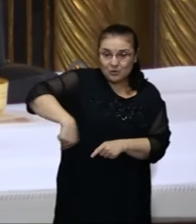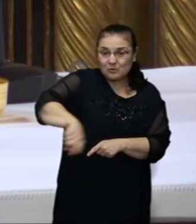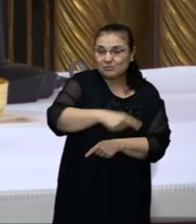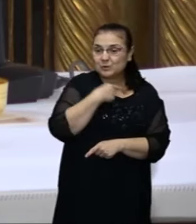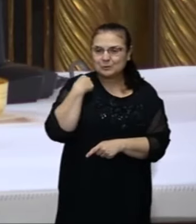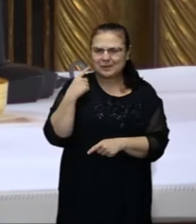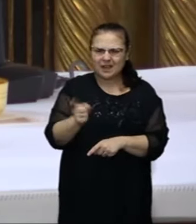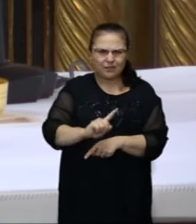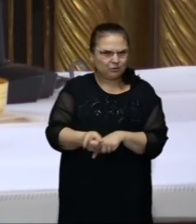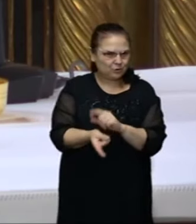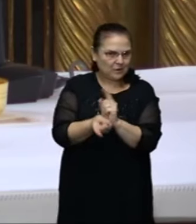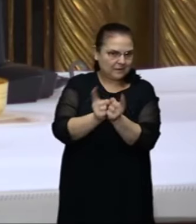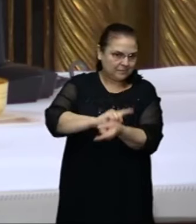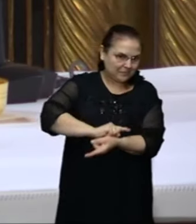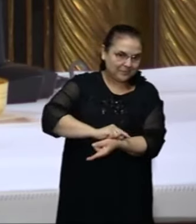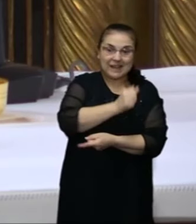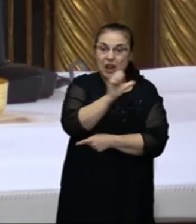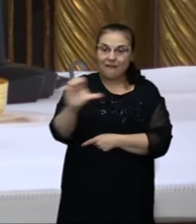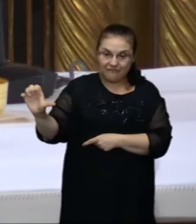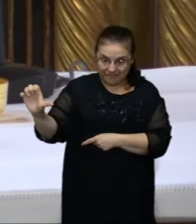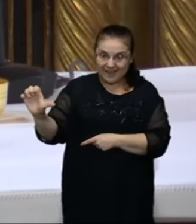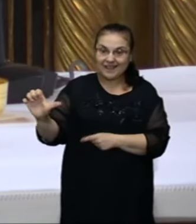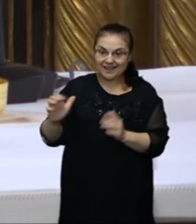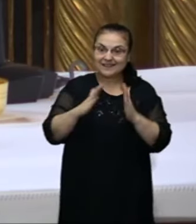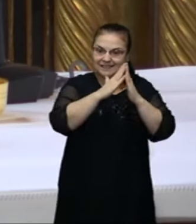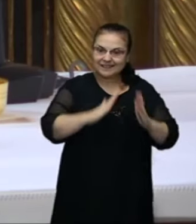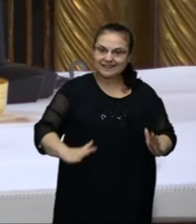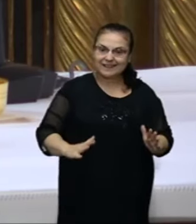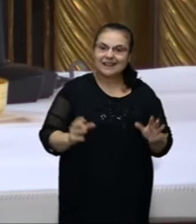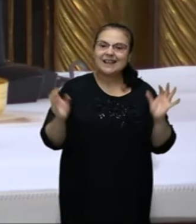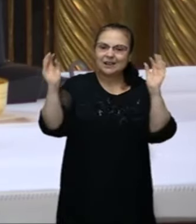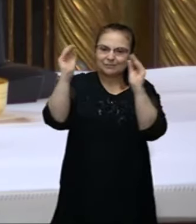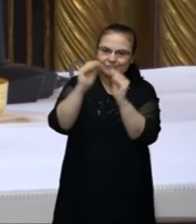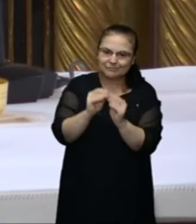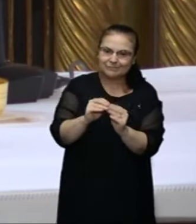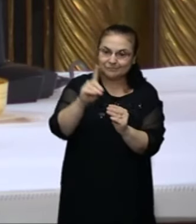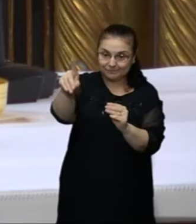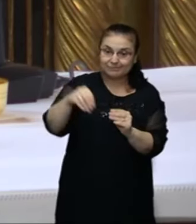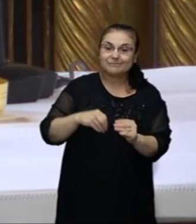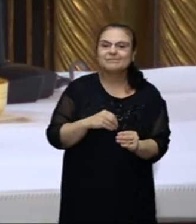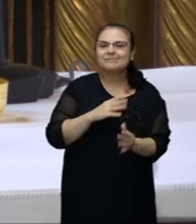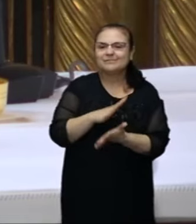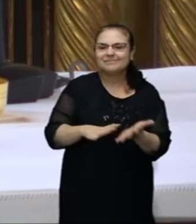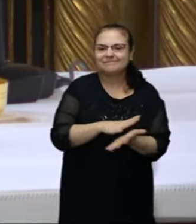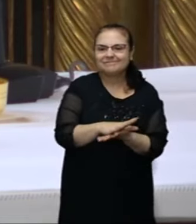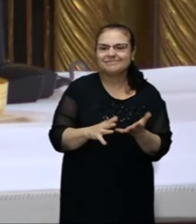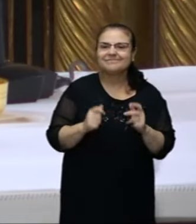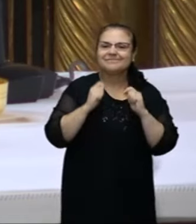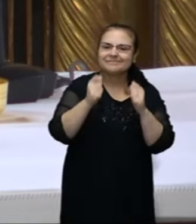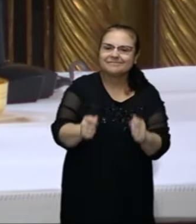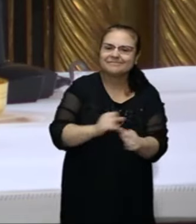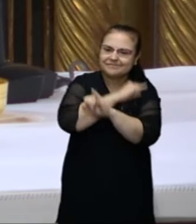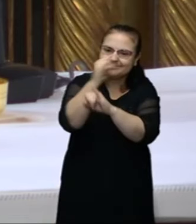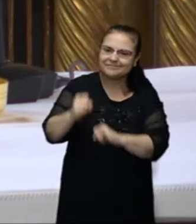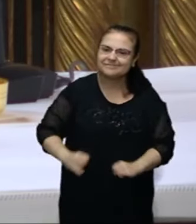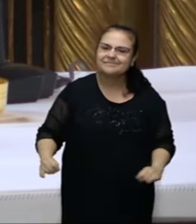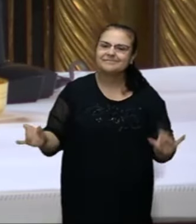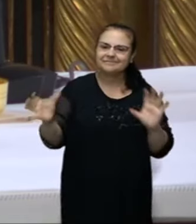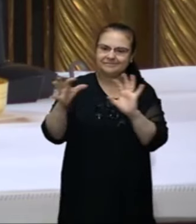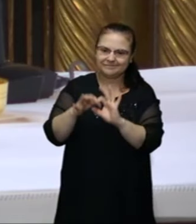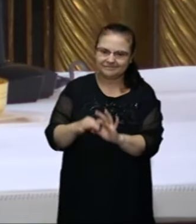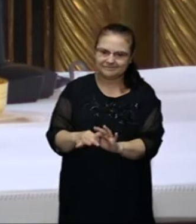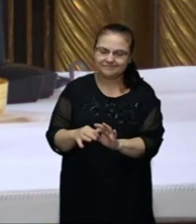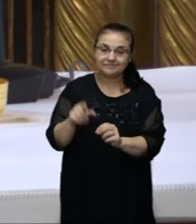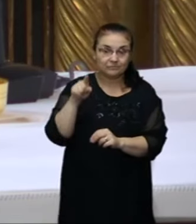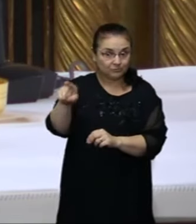tengas en cuenta nuestros pecados, sino la fe de tu Iglesia, y conforme a tu palabra, concédele la paz